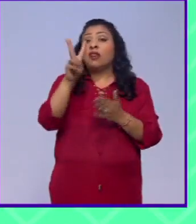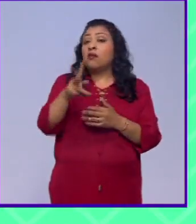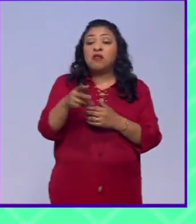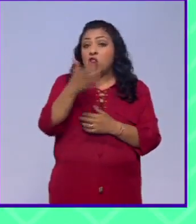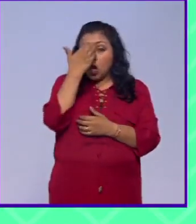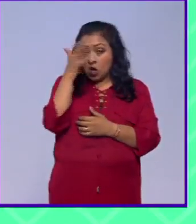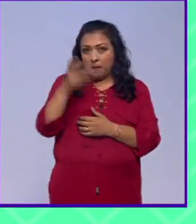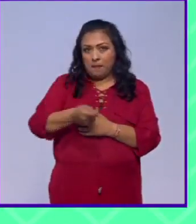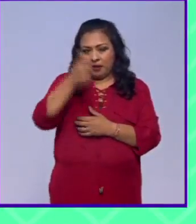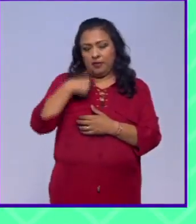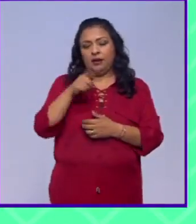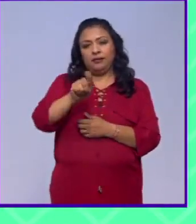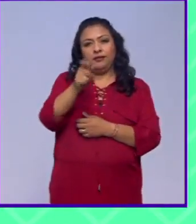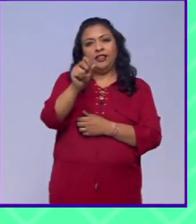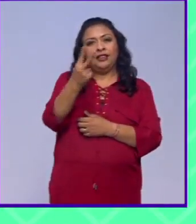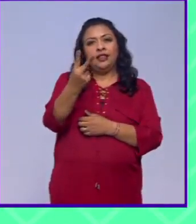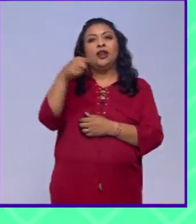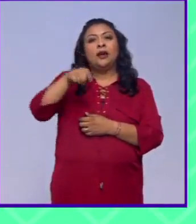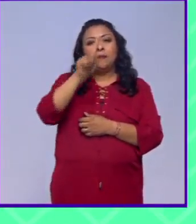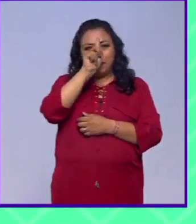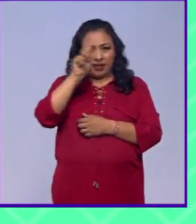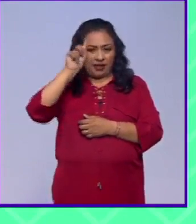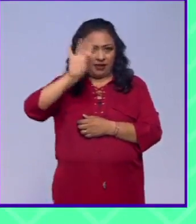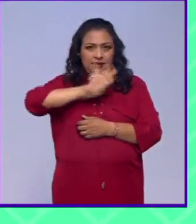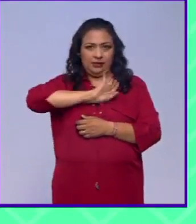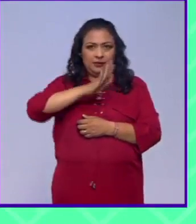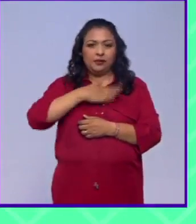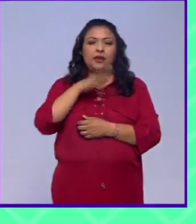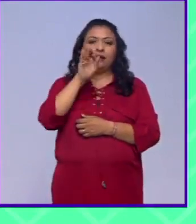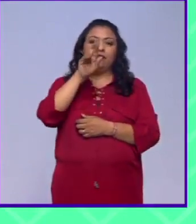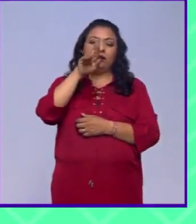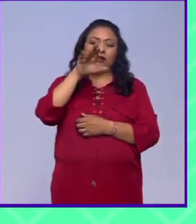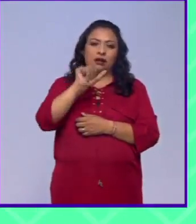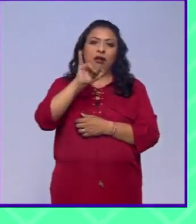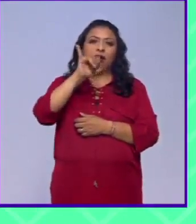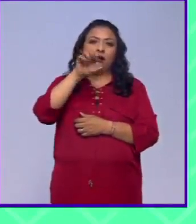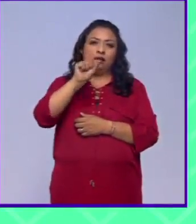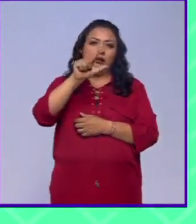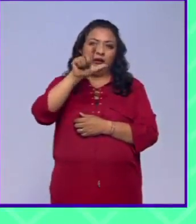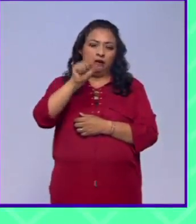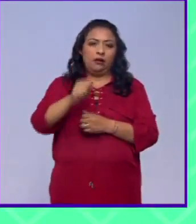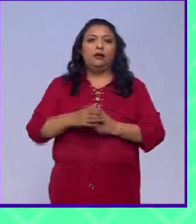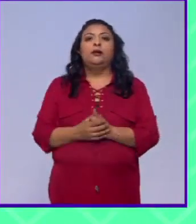inéditos. Para Canal 22, desde Madrid, España, Francina Islas, corresponsal.